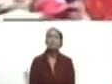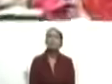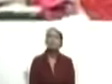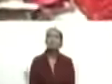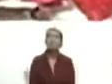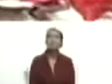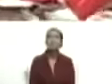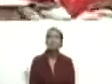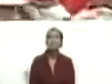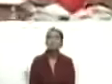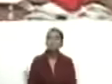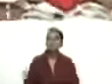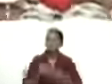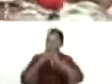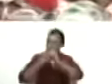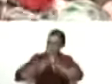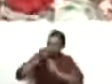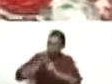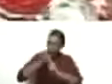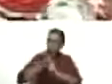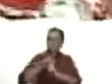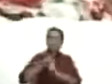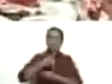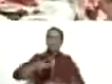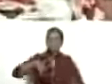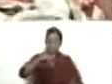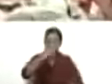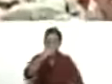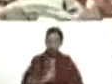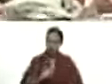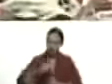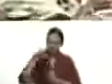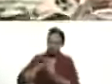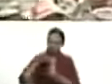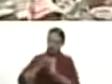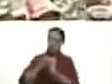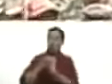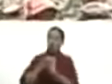Hay que ser perseverante, como lo somos.